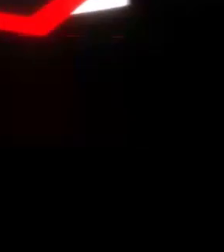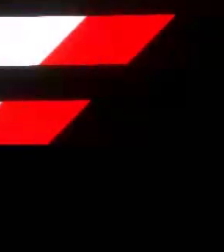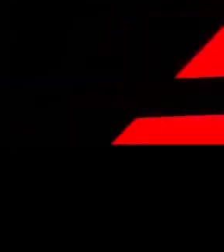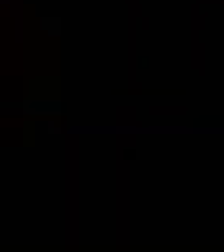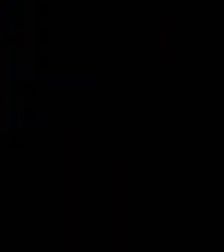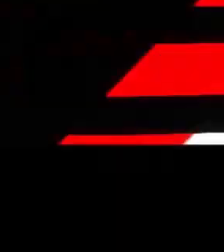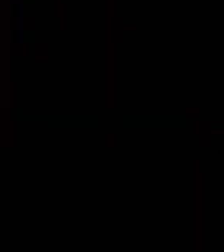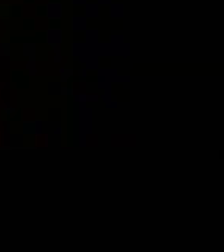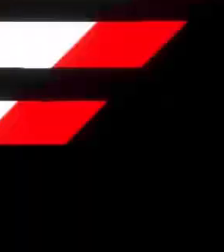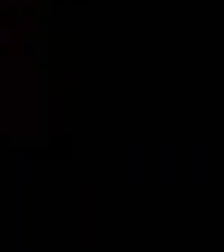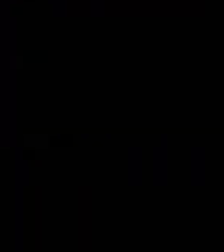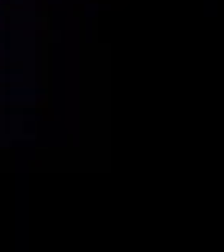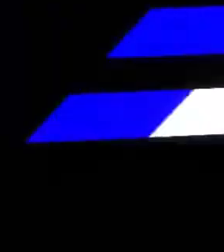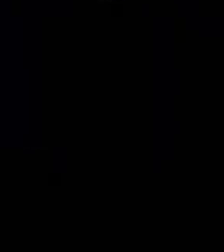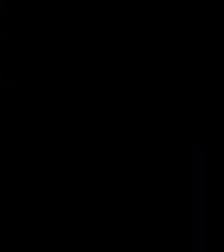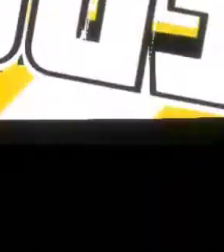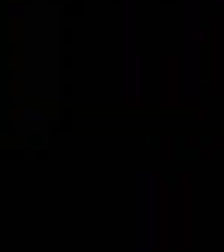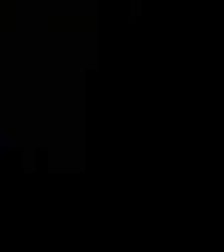a